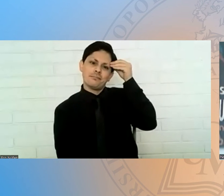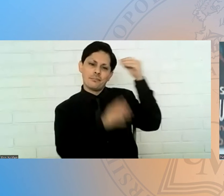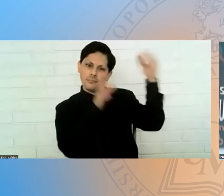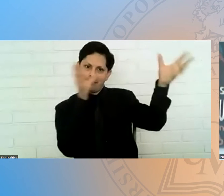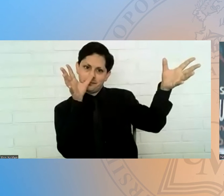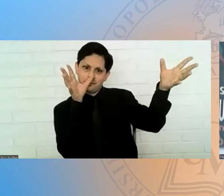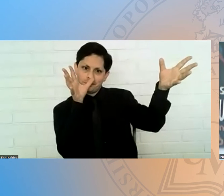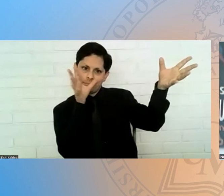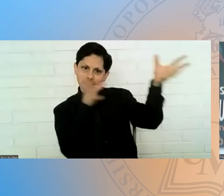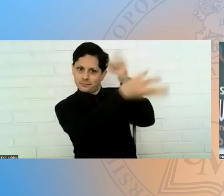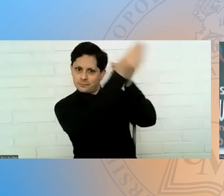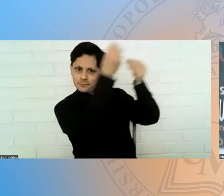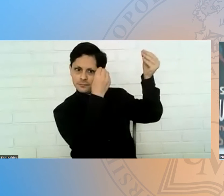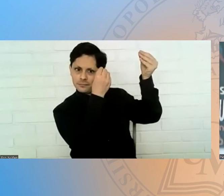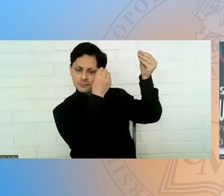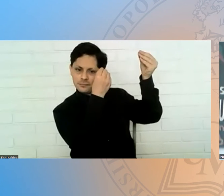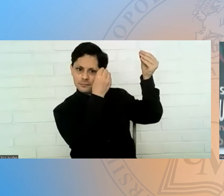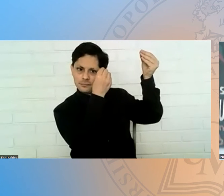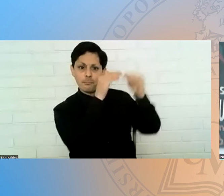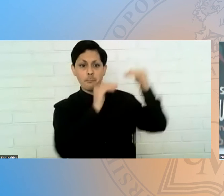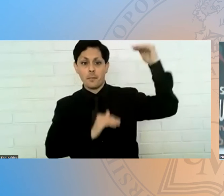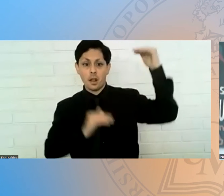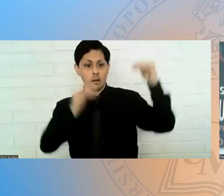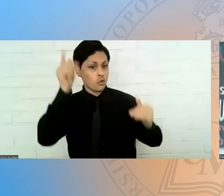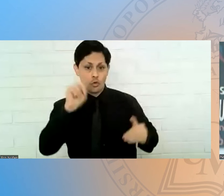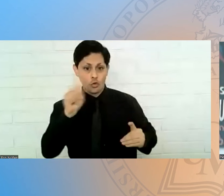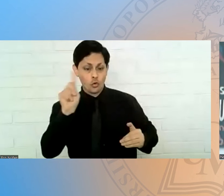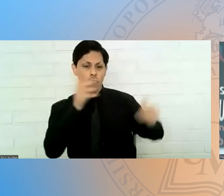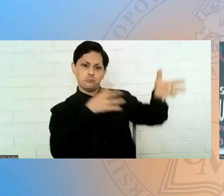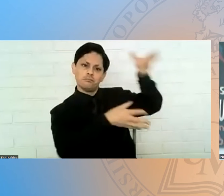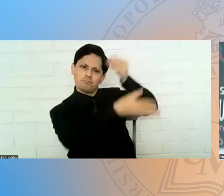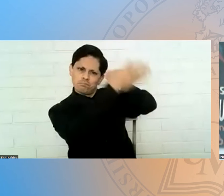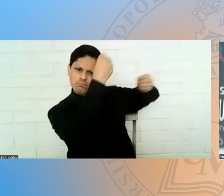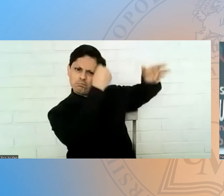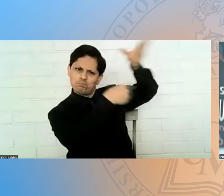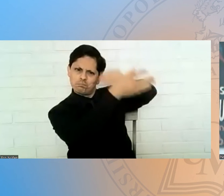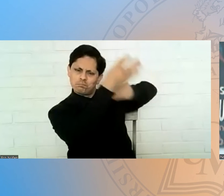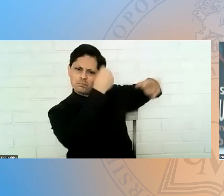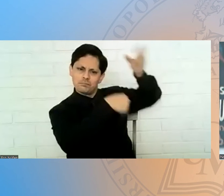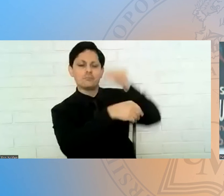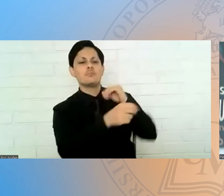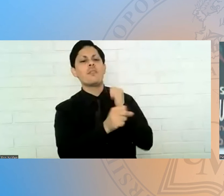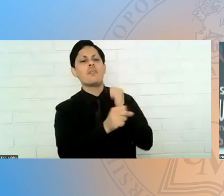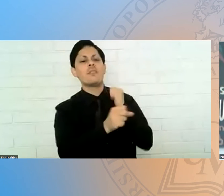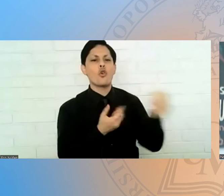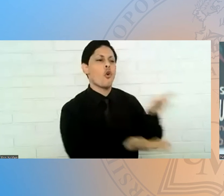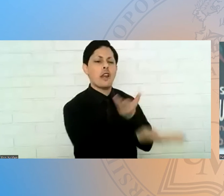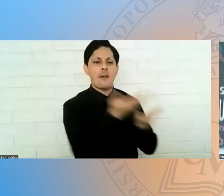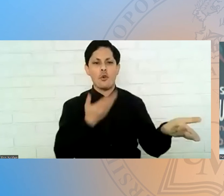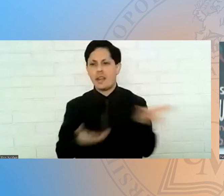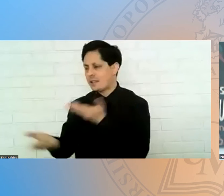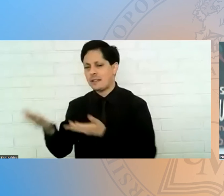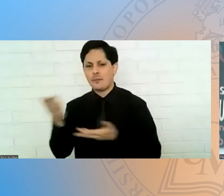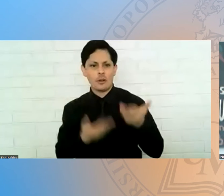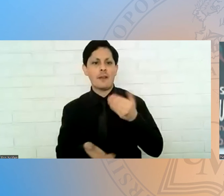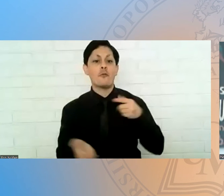míos, son diferentes, pero no mejores ni peores. El trabajo colaborativo en la formación inicial es...